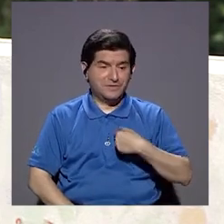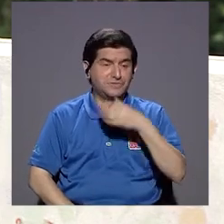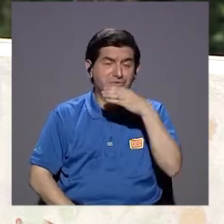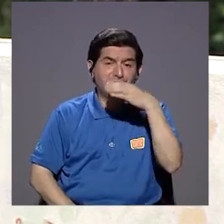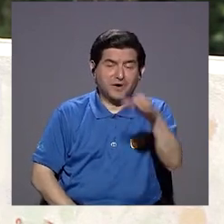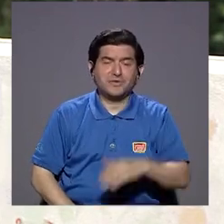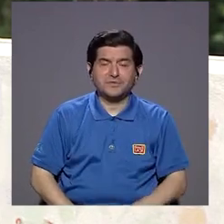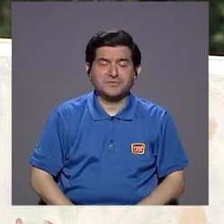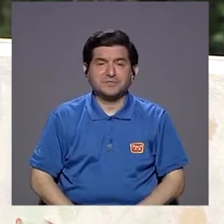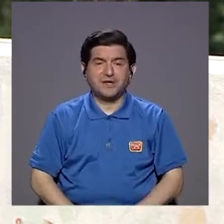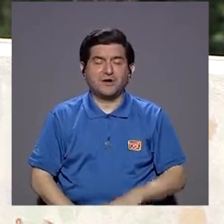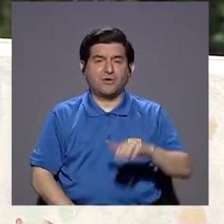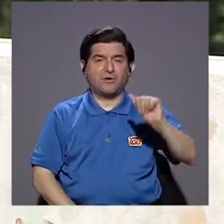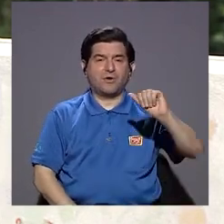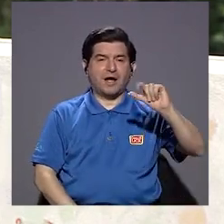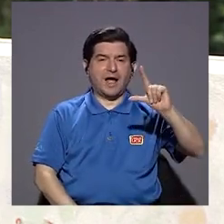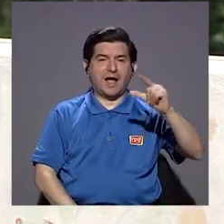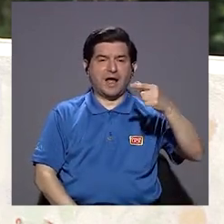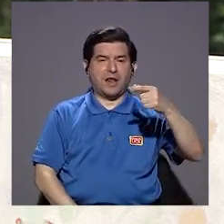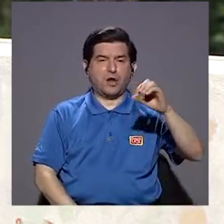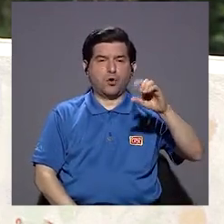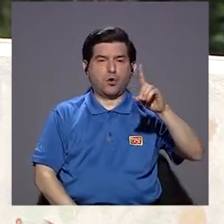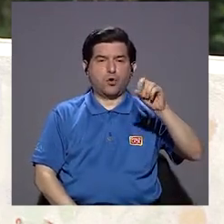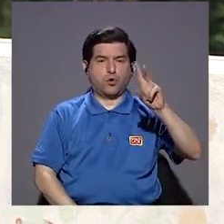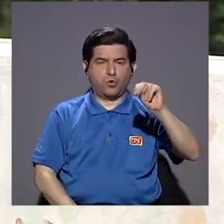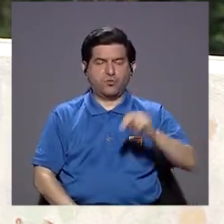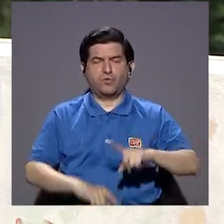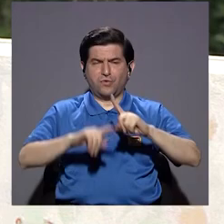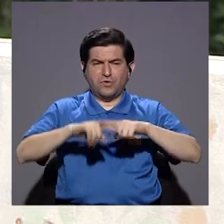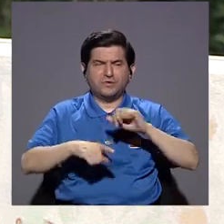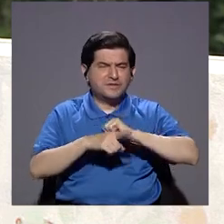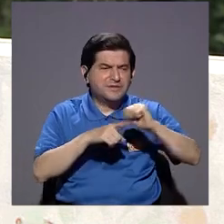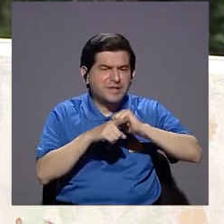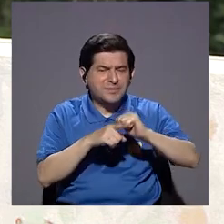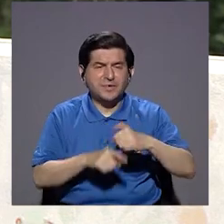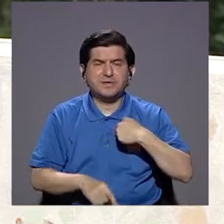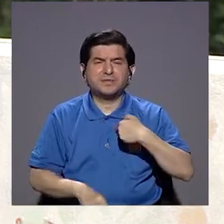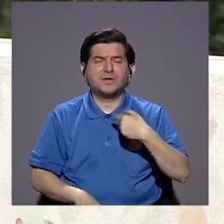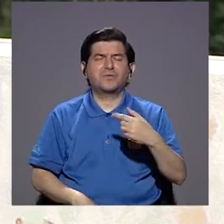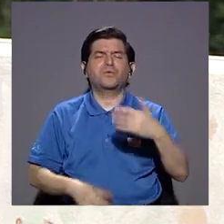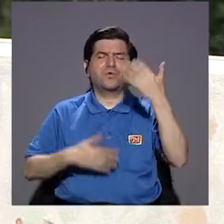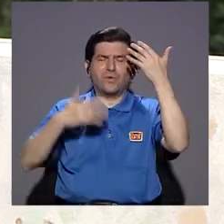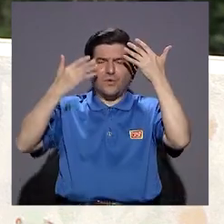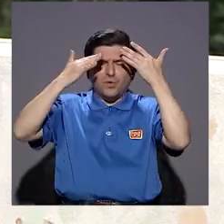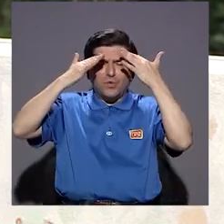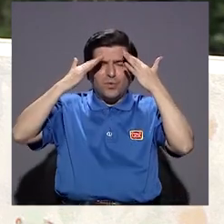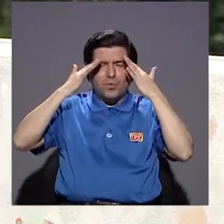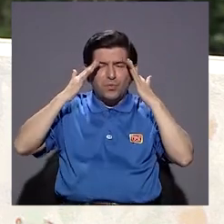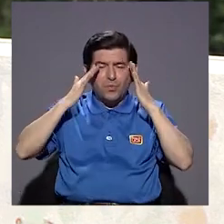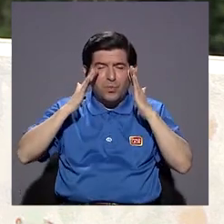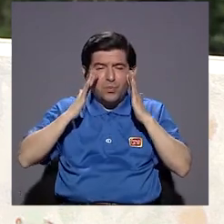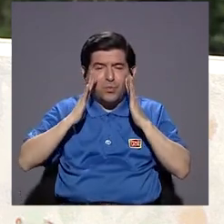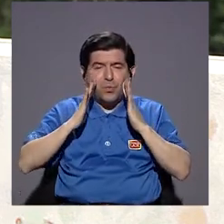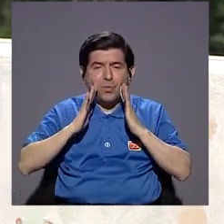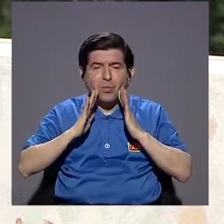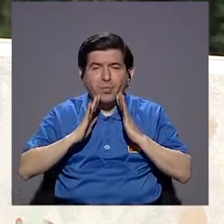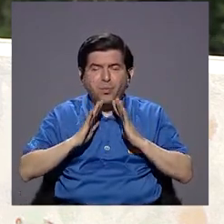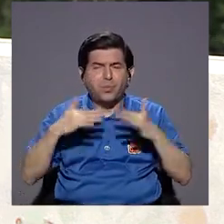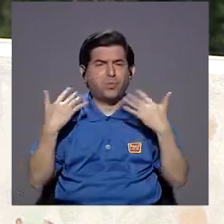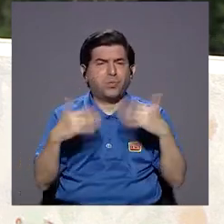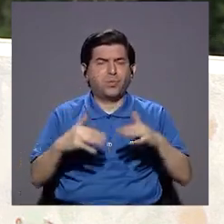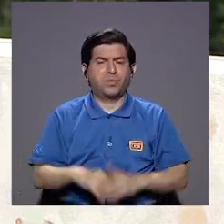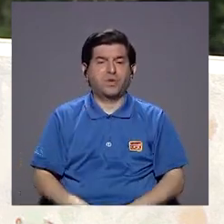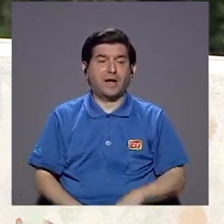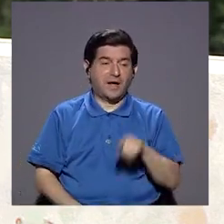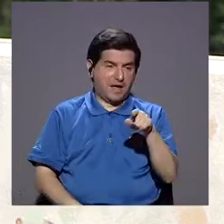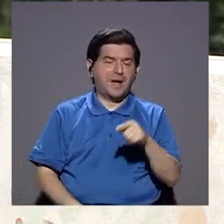siempre recomiendo el algodón, porque uh-huh. depende de la práctica que uno vaya a hacer, va a sudar mucho, entonces